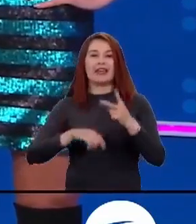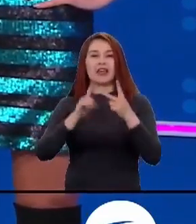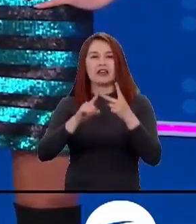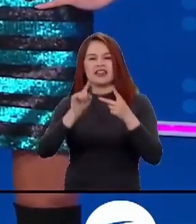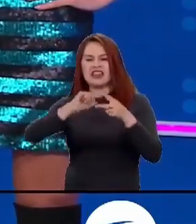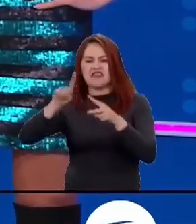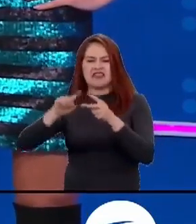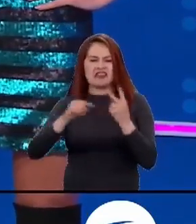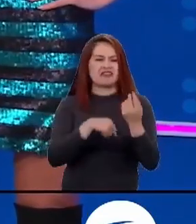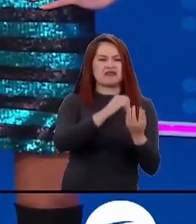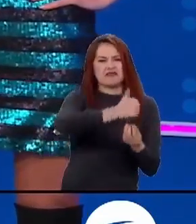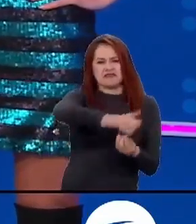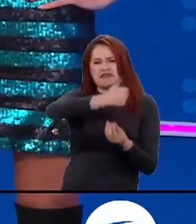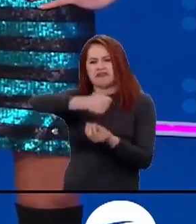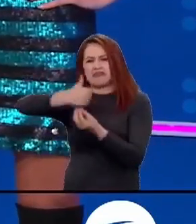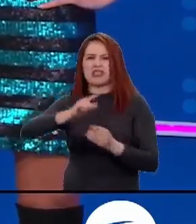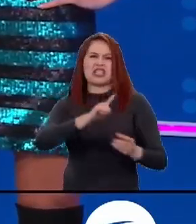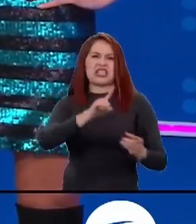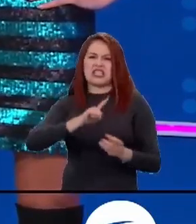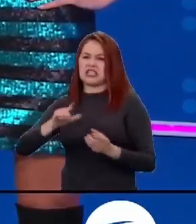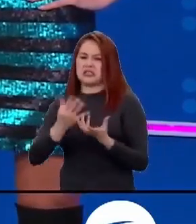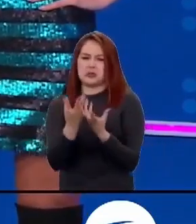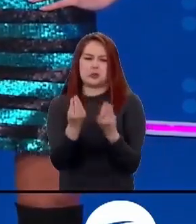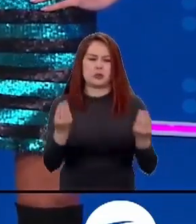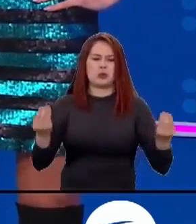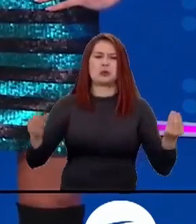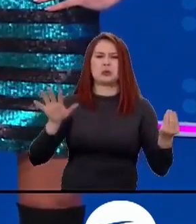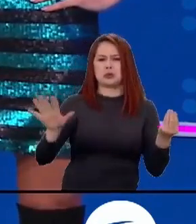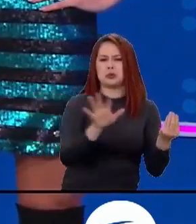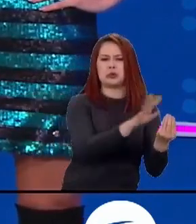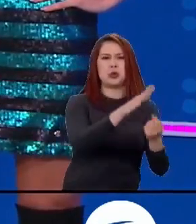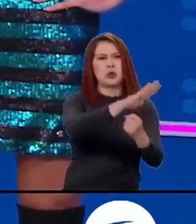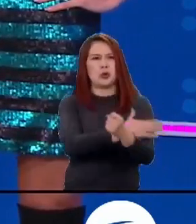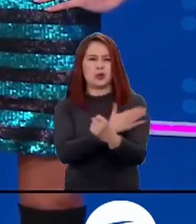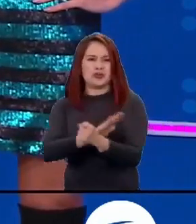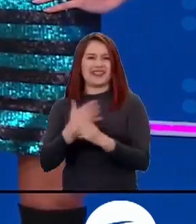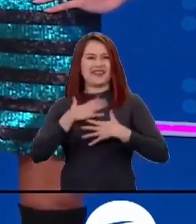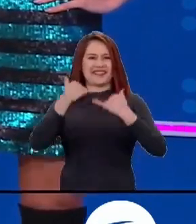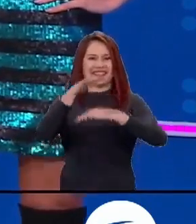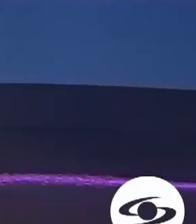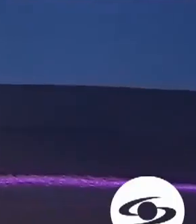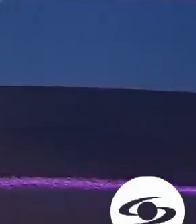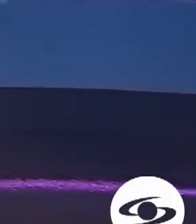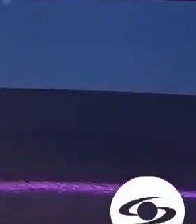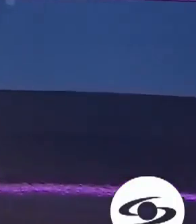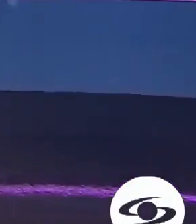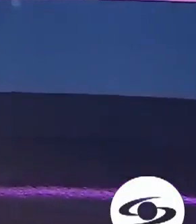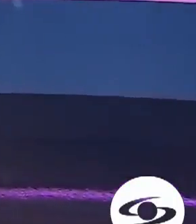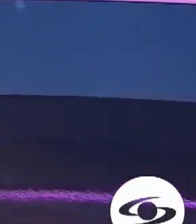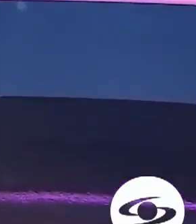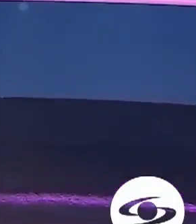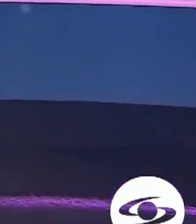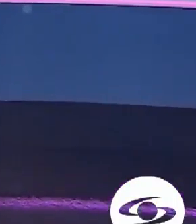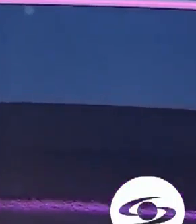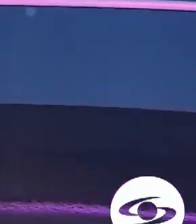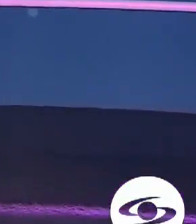Vive, Edinson Moreno, del IDARTES, y Felipe Grajales, director del Festival Altavoz. Con esta historia les deseo una muy feliz tarde. Hola,